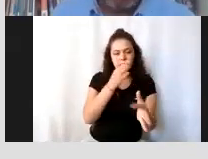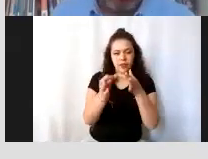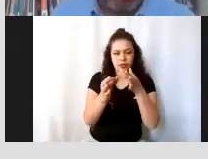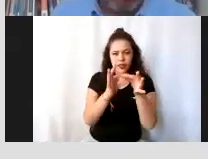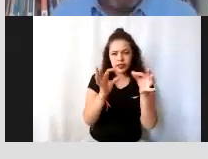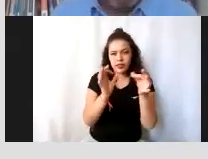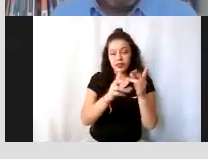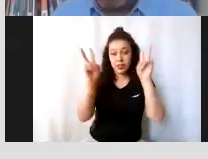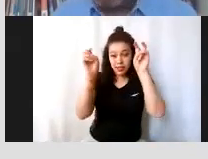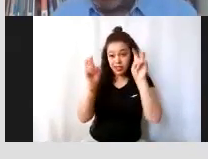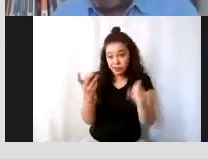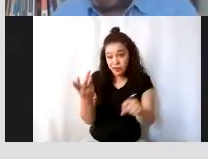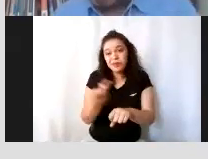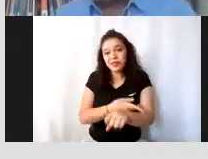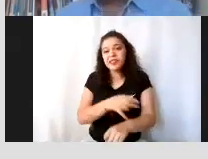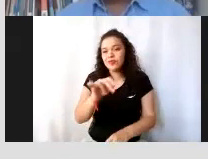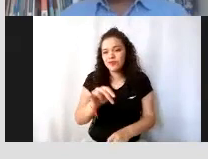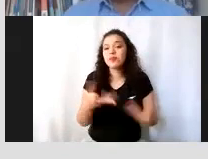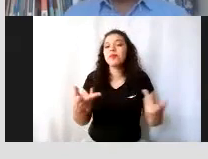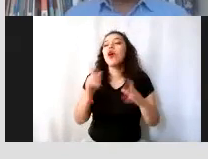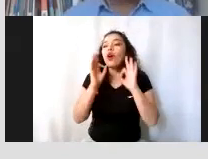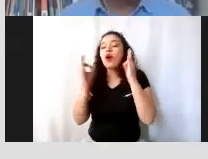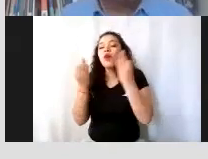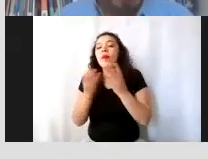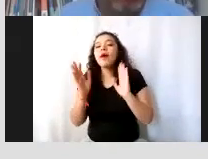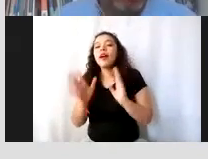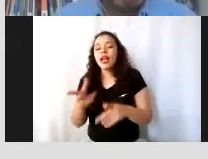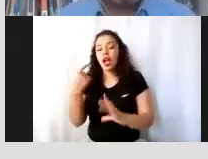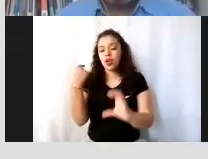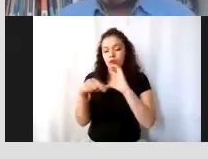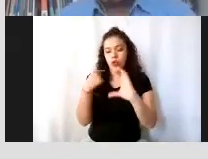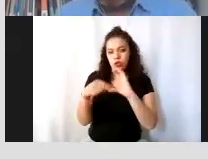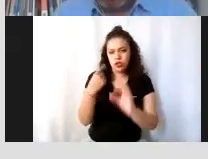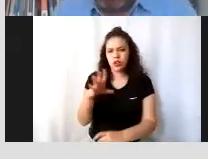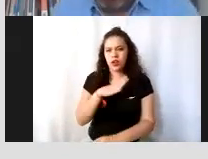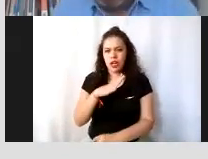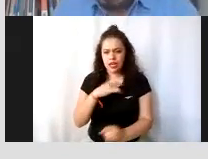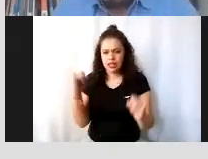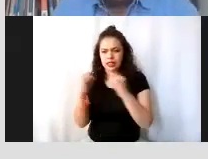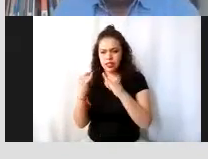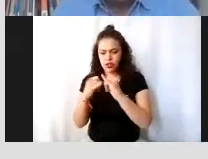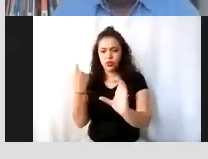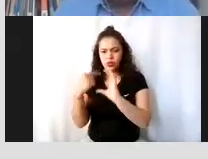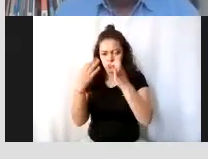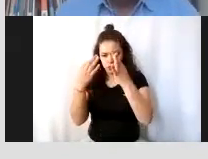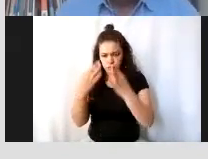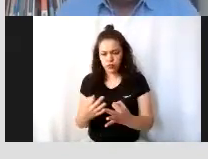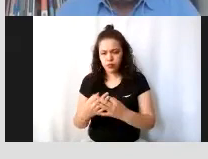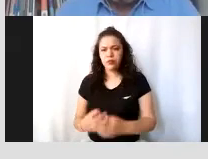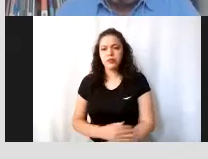que sí ocurren. De todas maneras, ustedes ya tienen mi correo electrónico institucional, el correo electrónico del